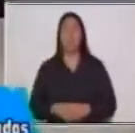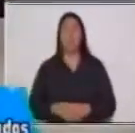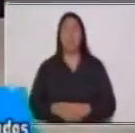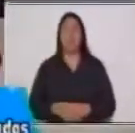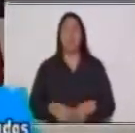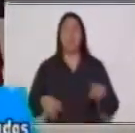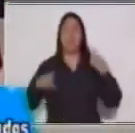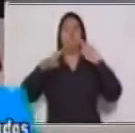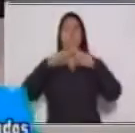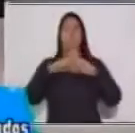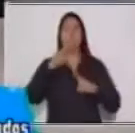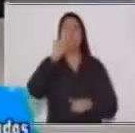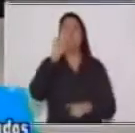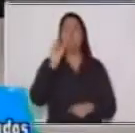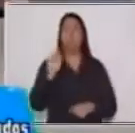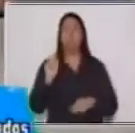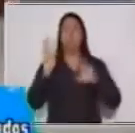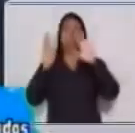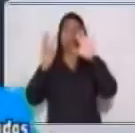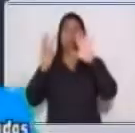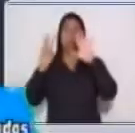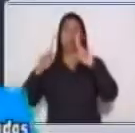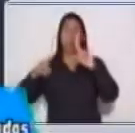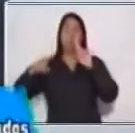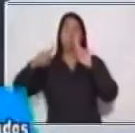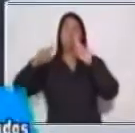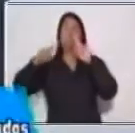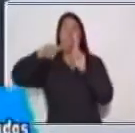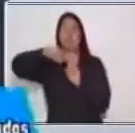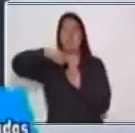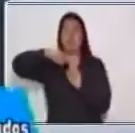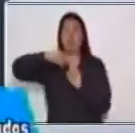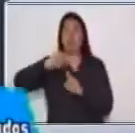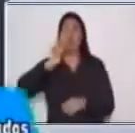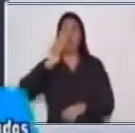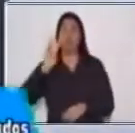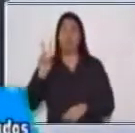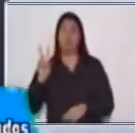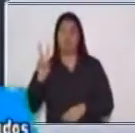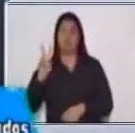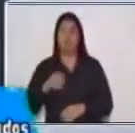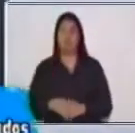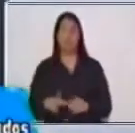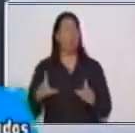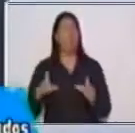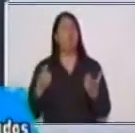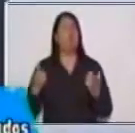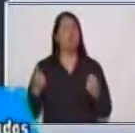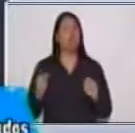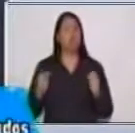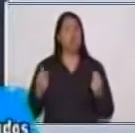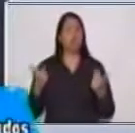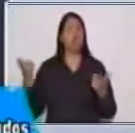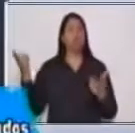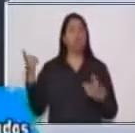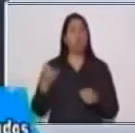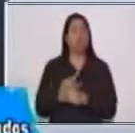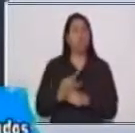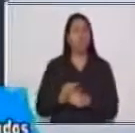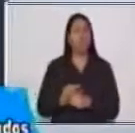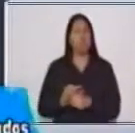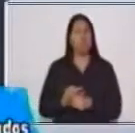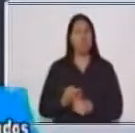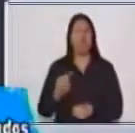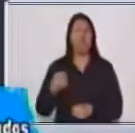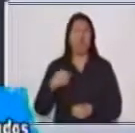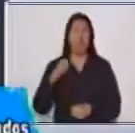por 1.8 más 32. ¿Cómo podemos aplicar esta fórmula? La